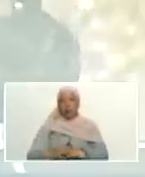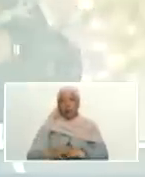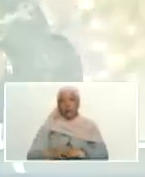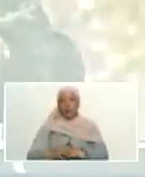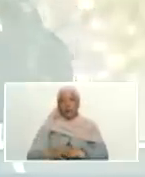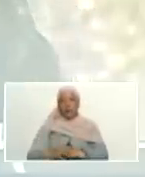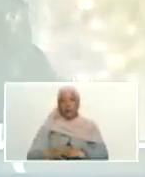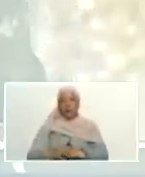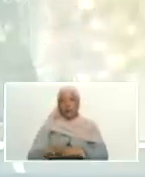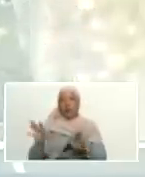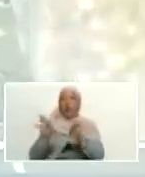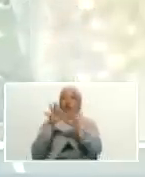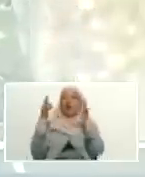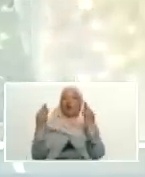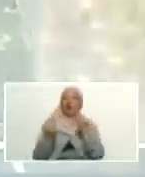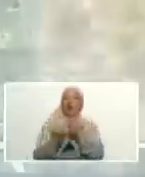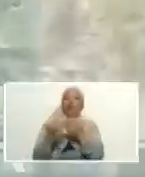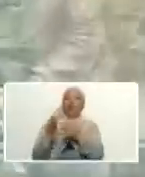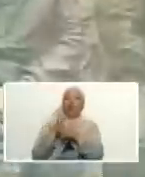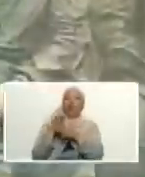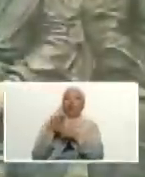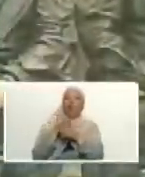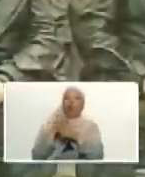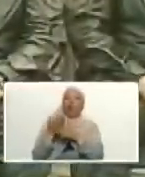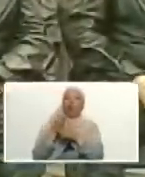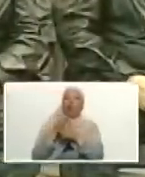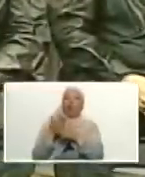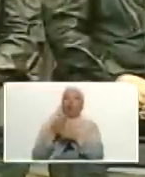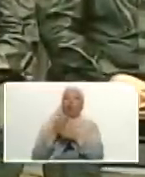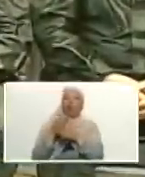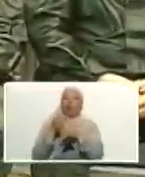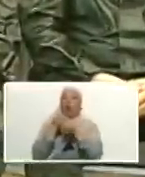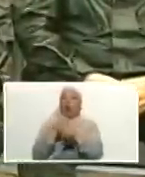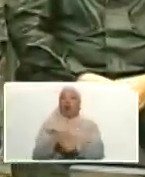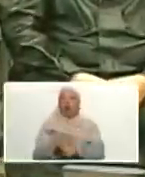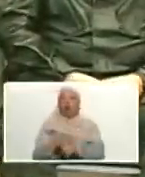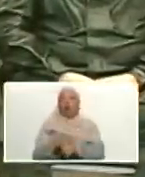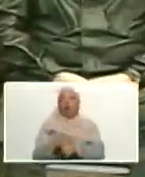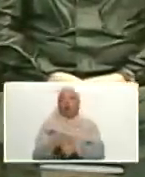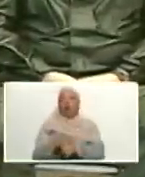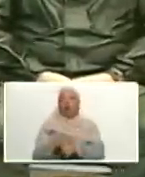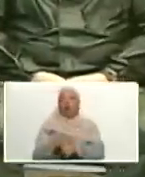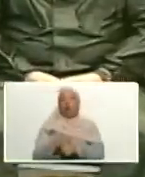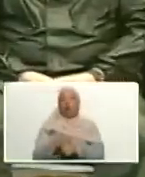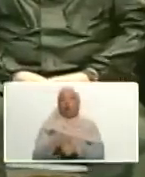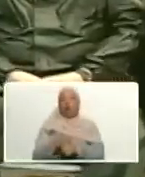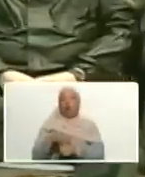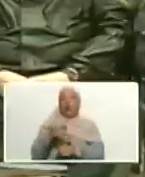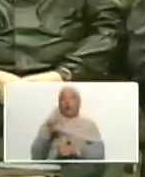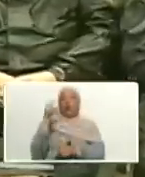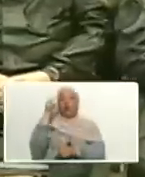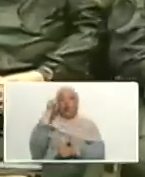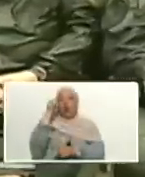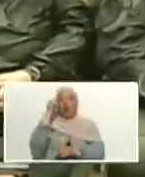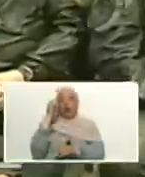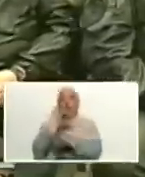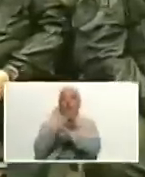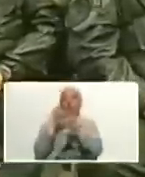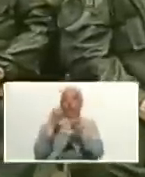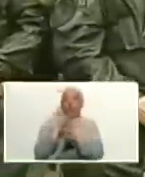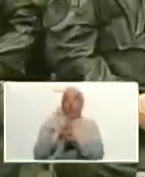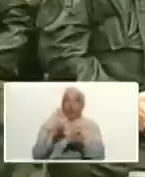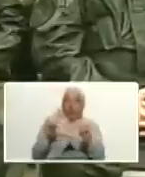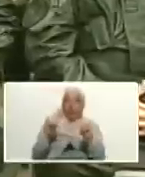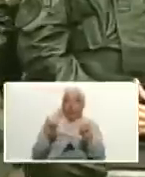descansando con sus familias, compartiendo. Espero que hayan pasado días felices